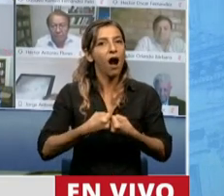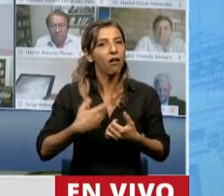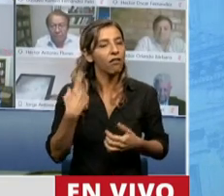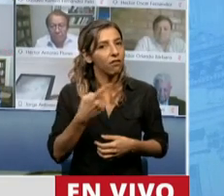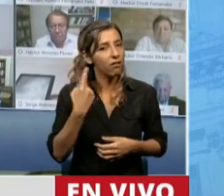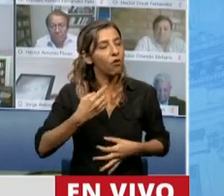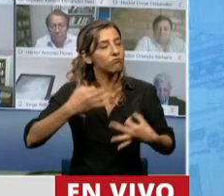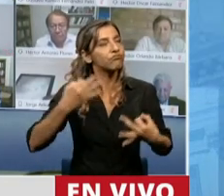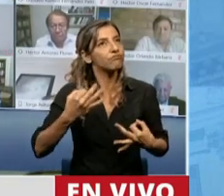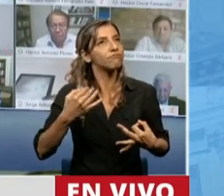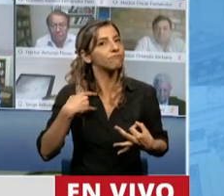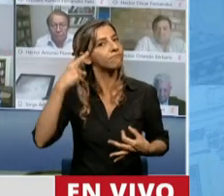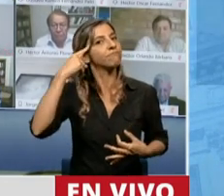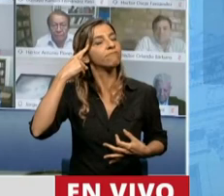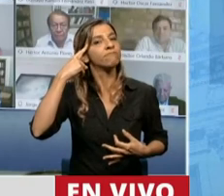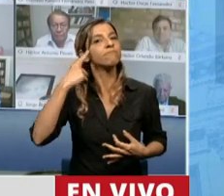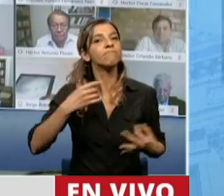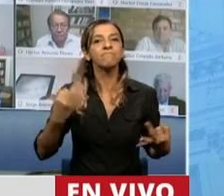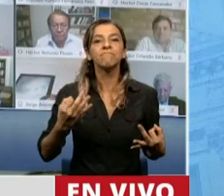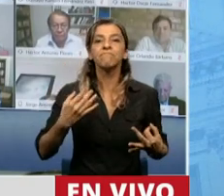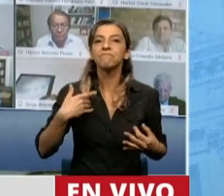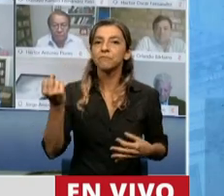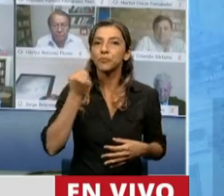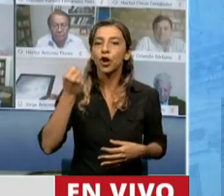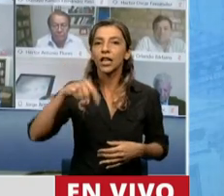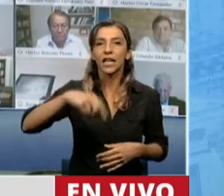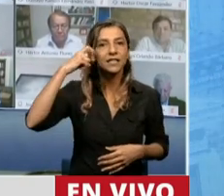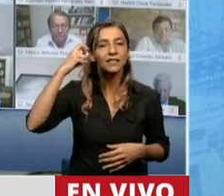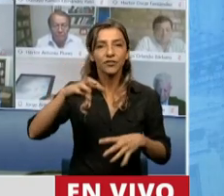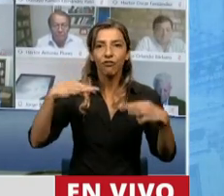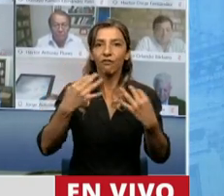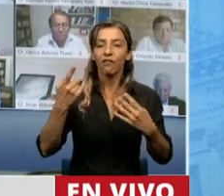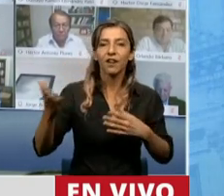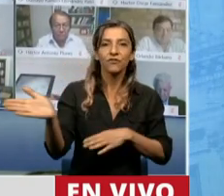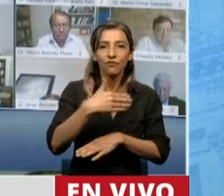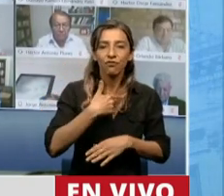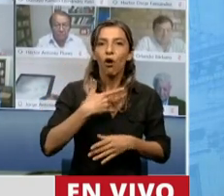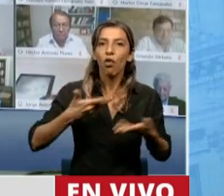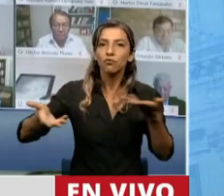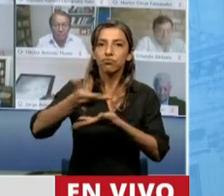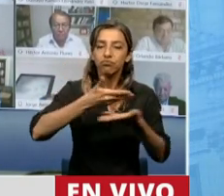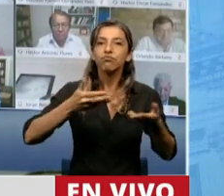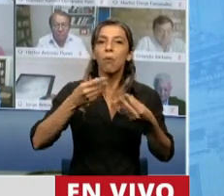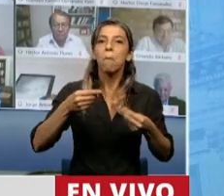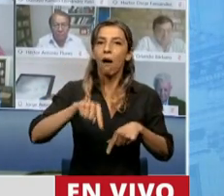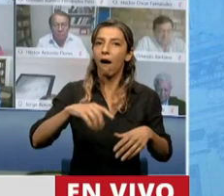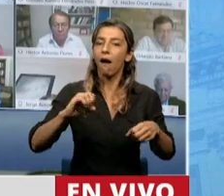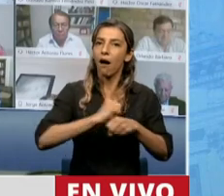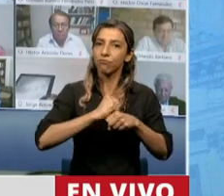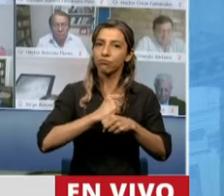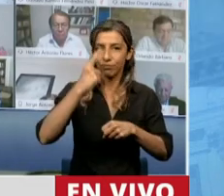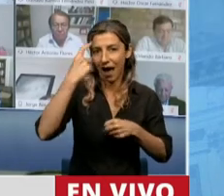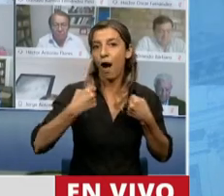discusión en este Congreso de todos y todas para que esto suceda. Celebrar el